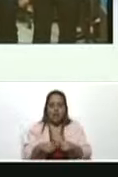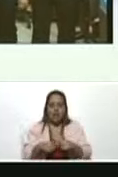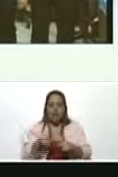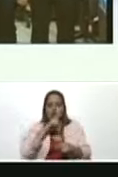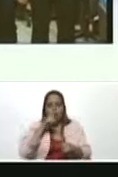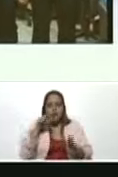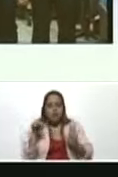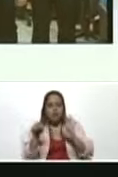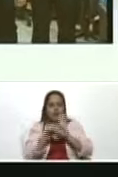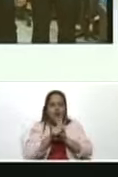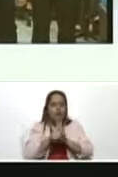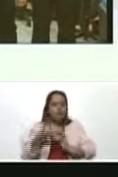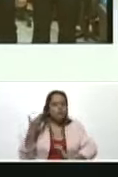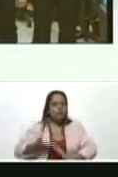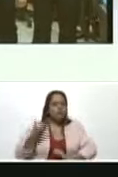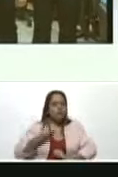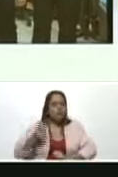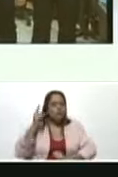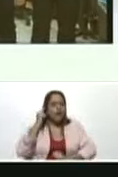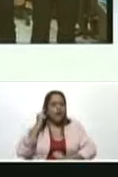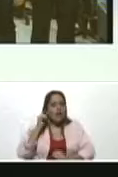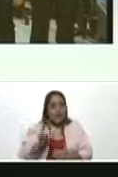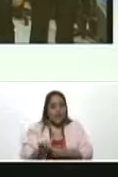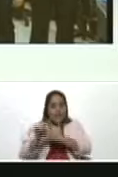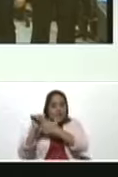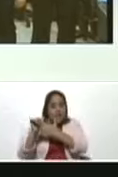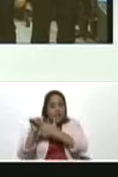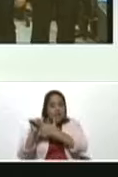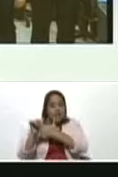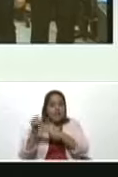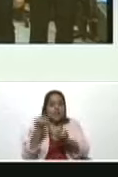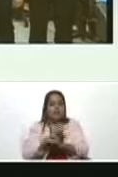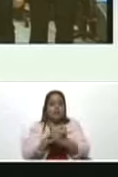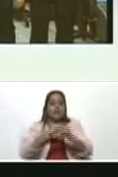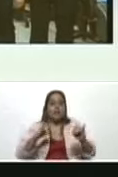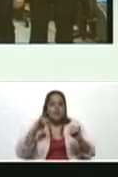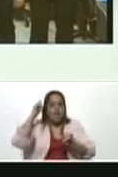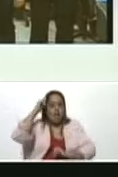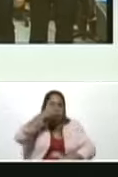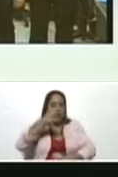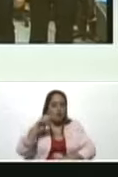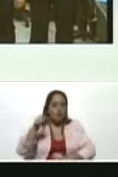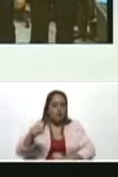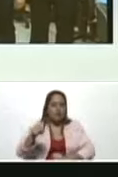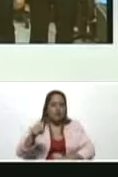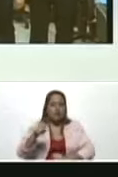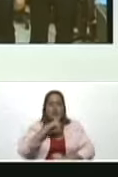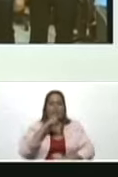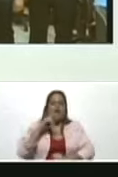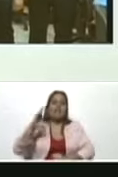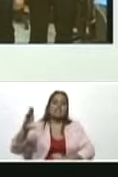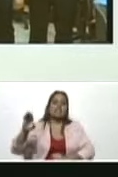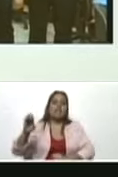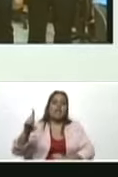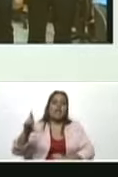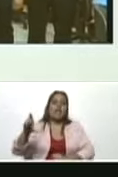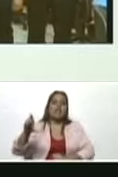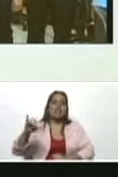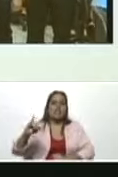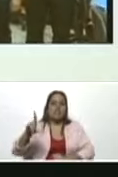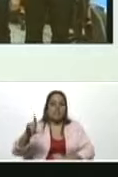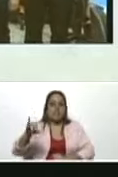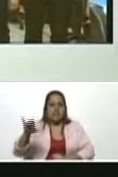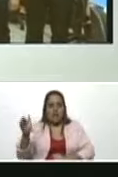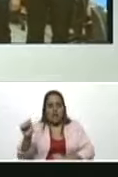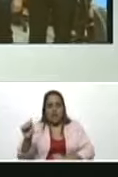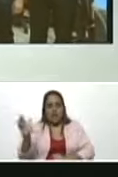nombre de una gran yaracuyana, una héroe, una heroína de la independencia, Cecilia Mujica. Y cuando